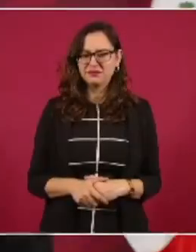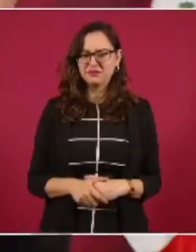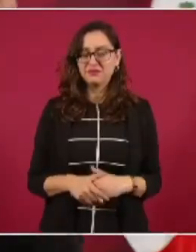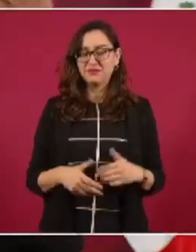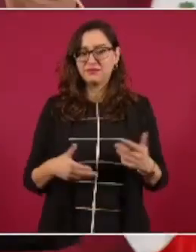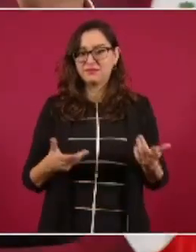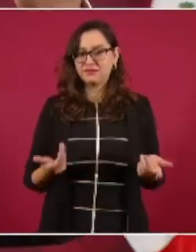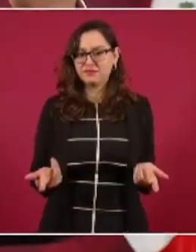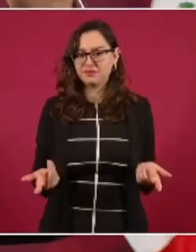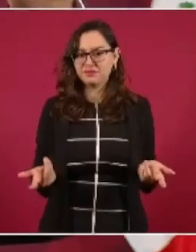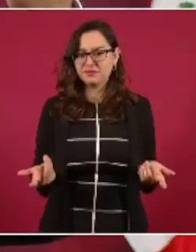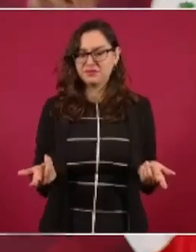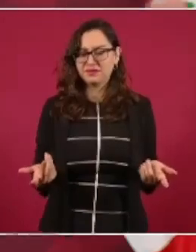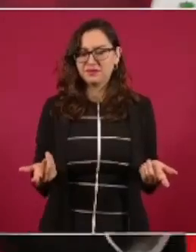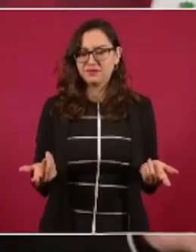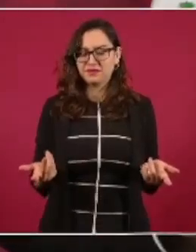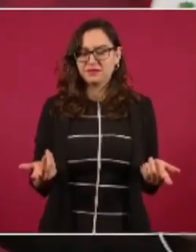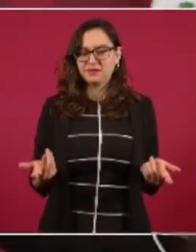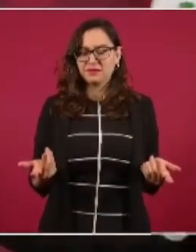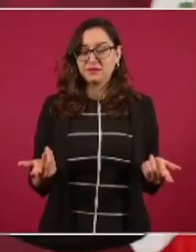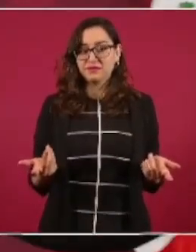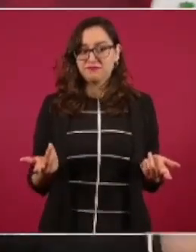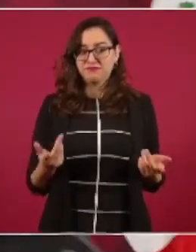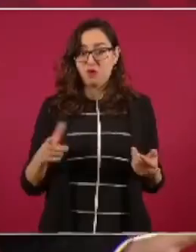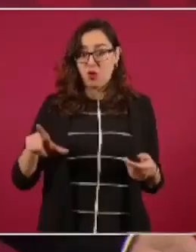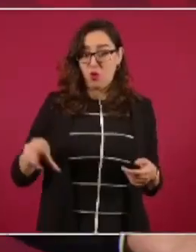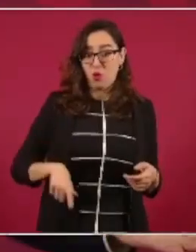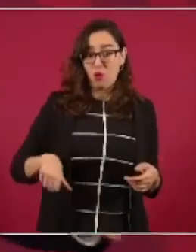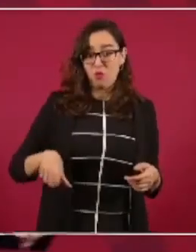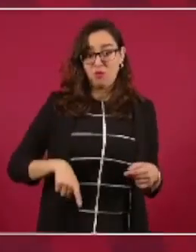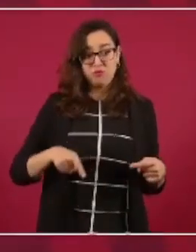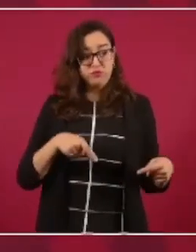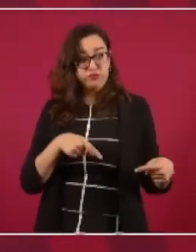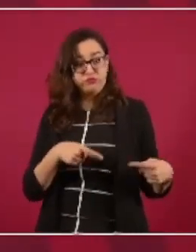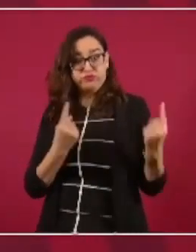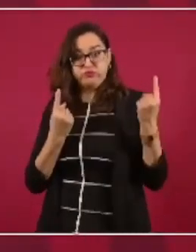sí se afecta a nuestros pueblos.